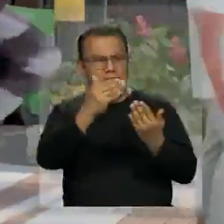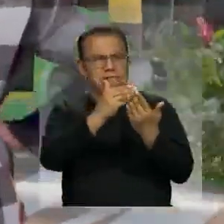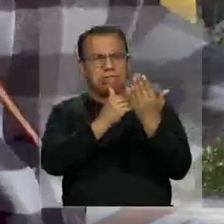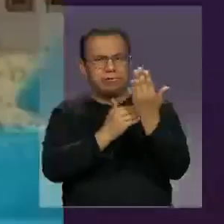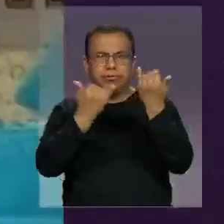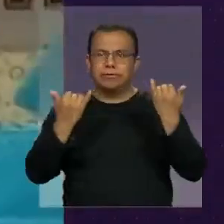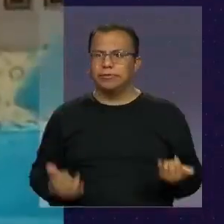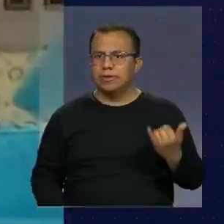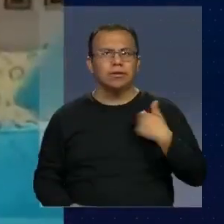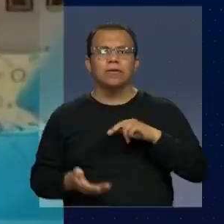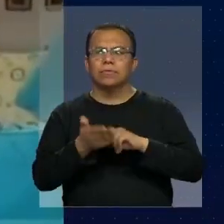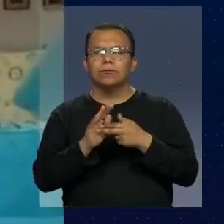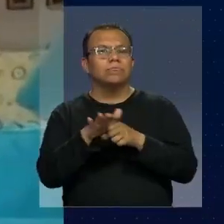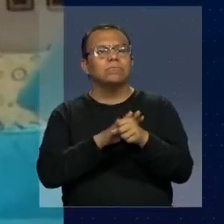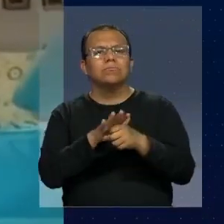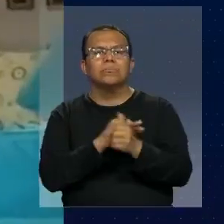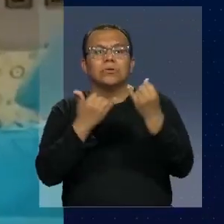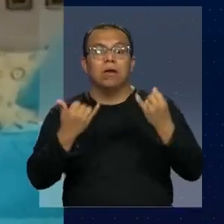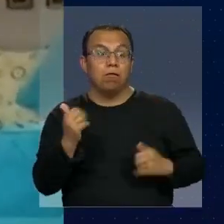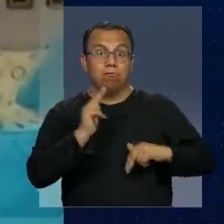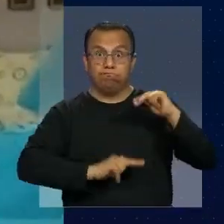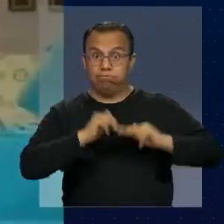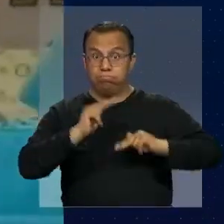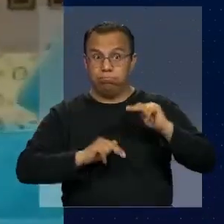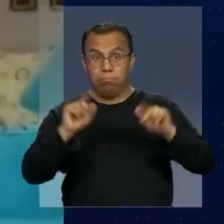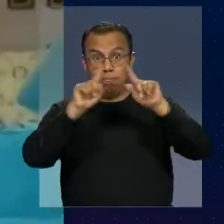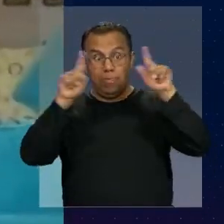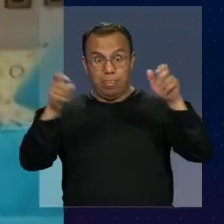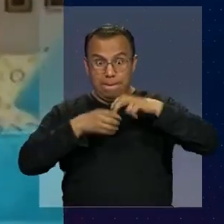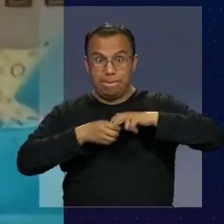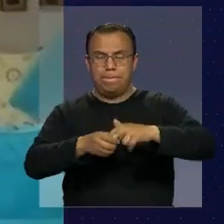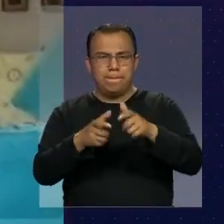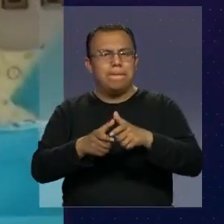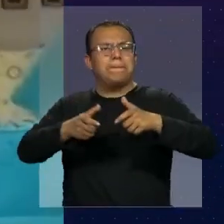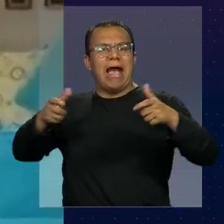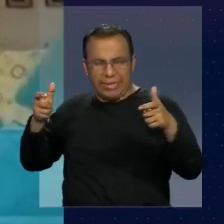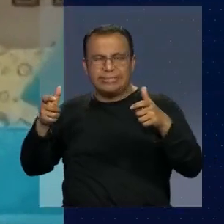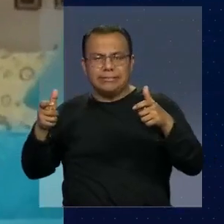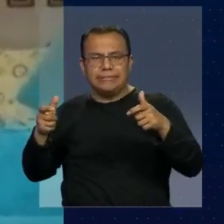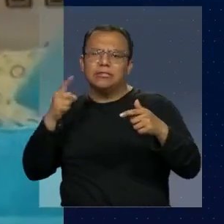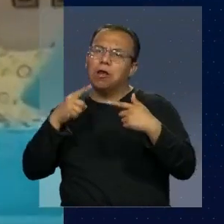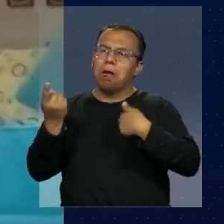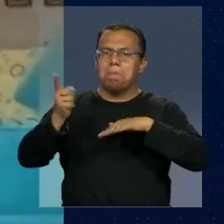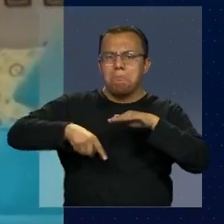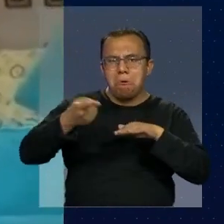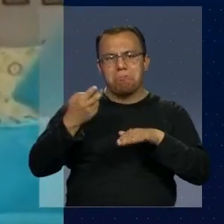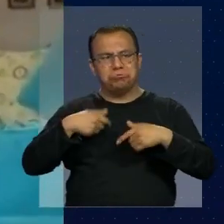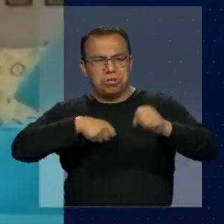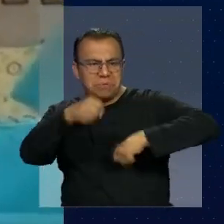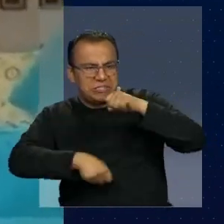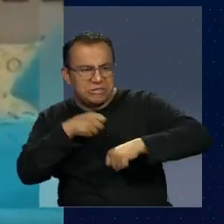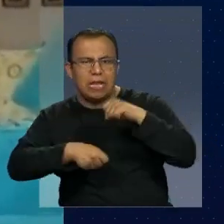Es muy desafortunado que estas grandes obras que mejoran la movilidad de la mayoría, que vamos en bus, a pie, en